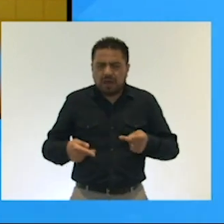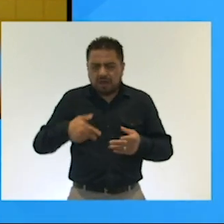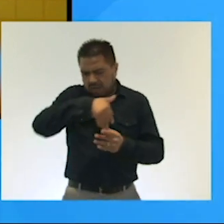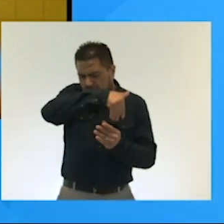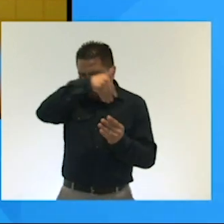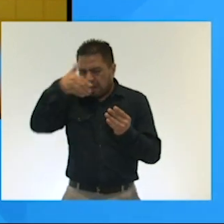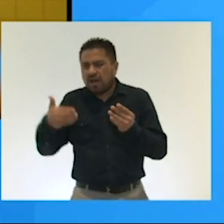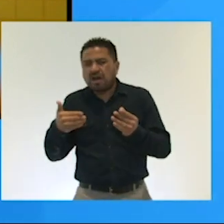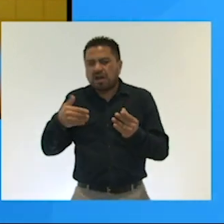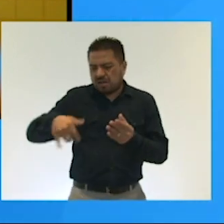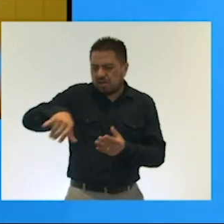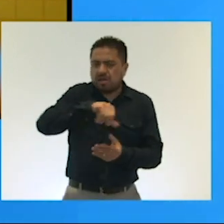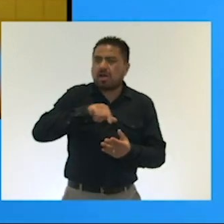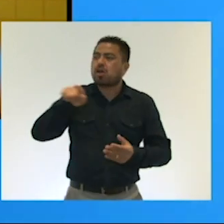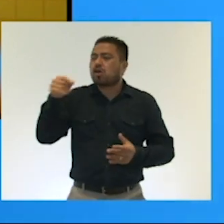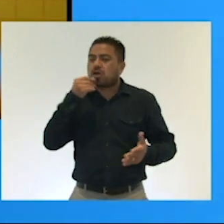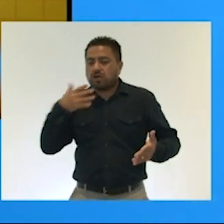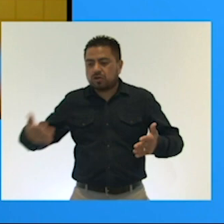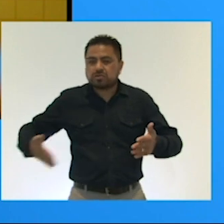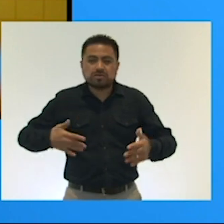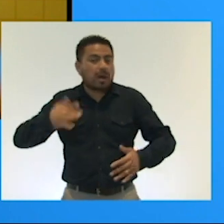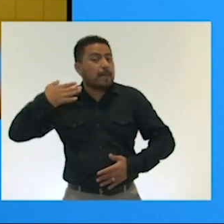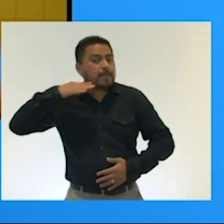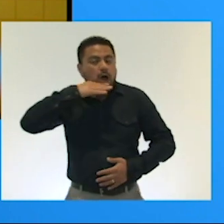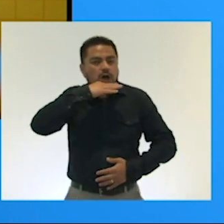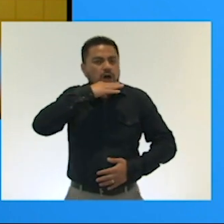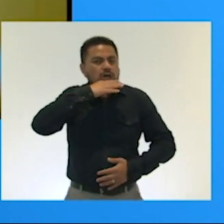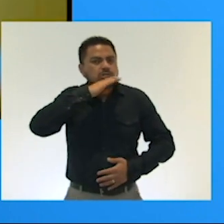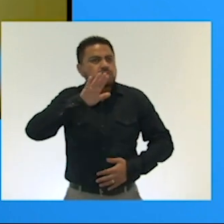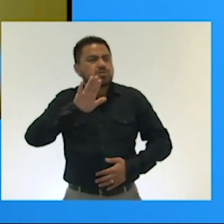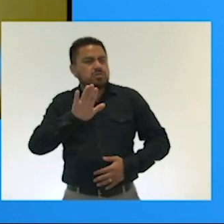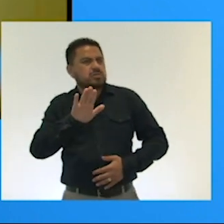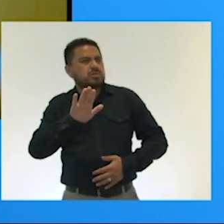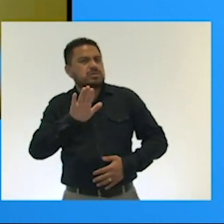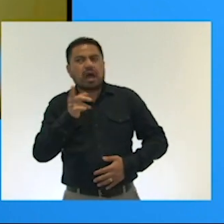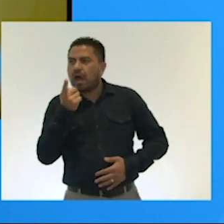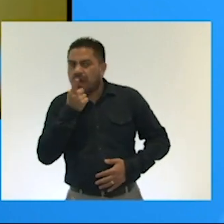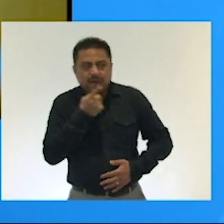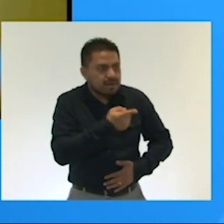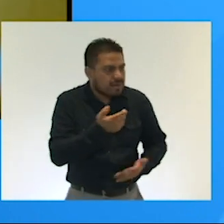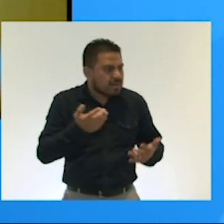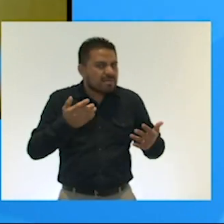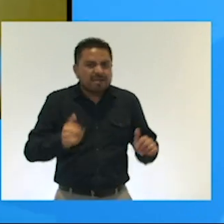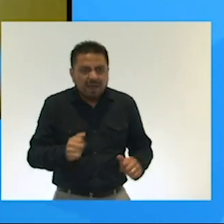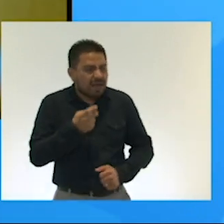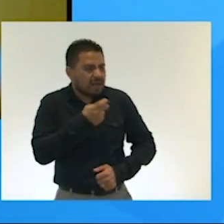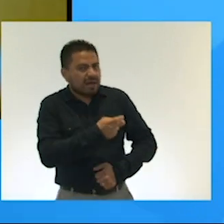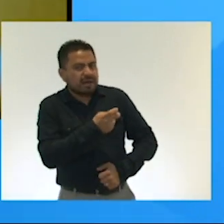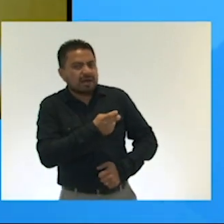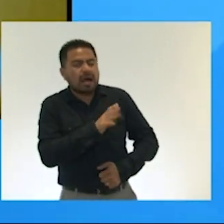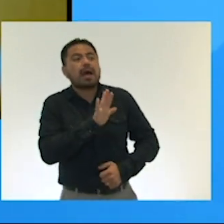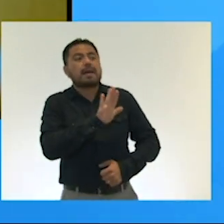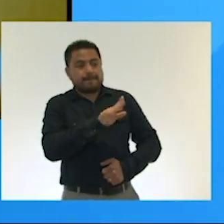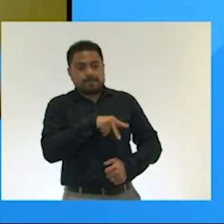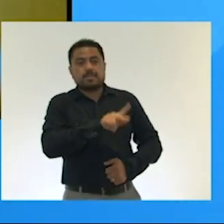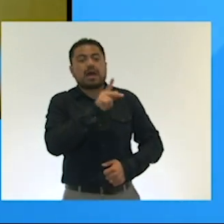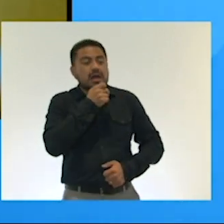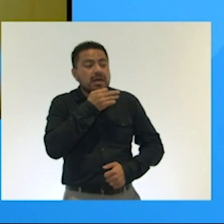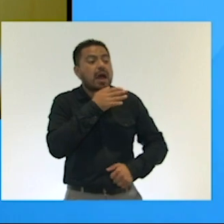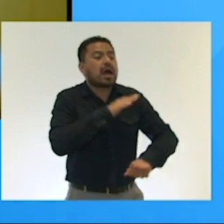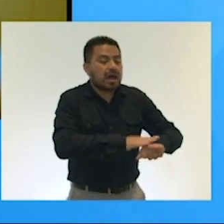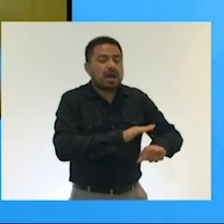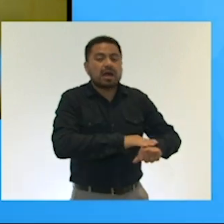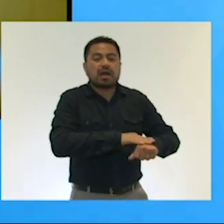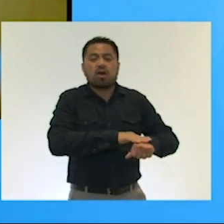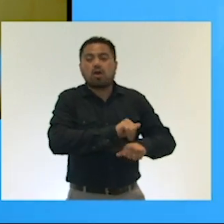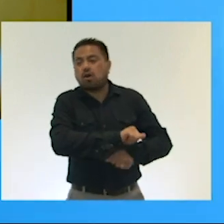y ella cocina el pozole. Con que ya te dijo eso, ¿eh? Pero también te dijo lo